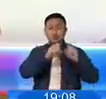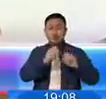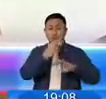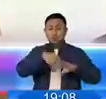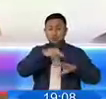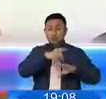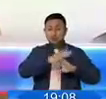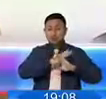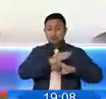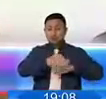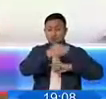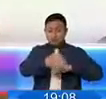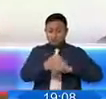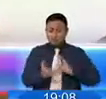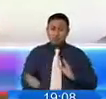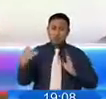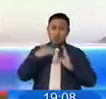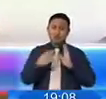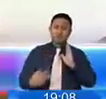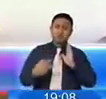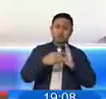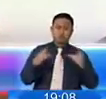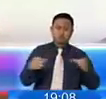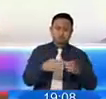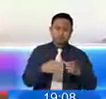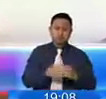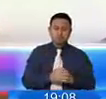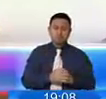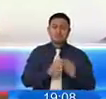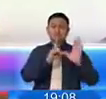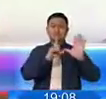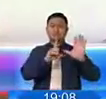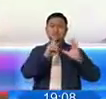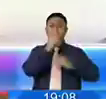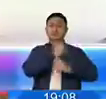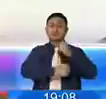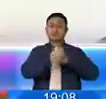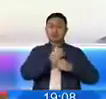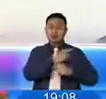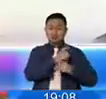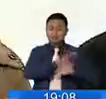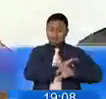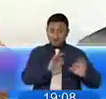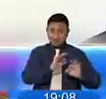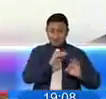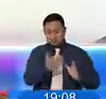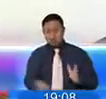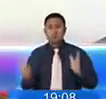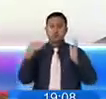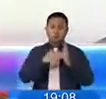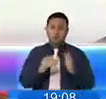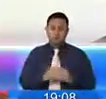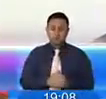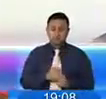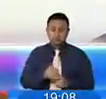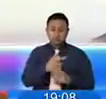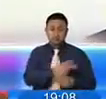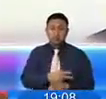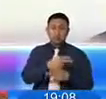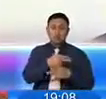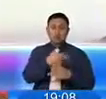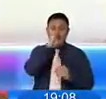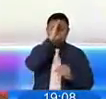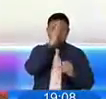Nacional de la Defensoría del Pueblo y que en estos últimos 6 años ha dejado de funcionar. Con este consejo